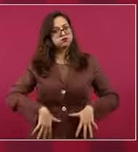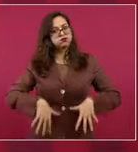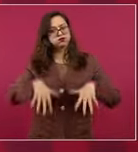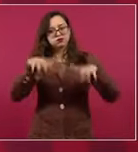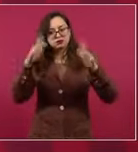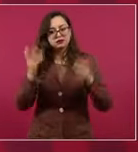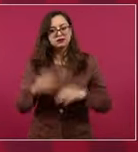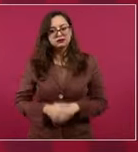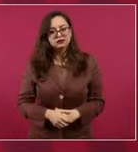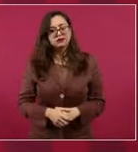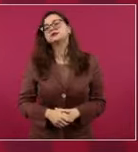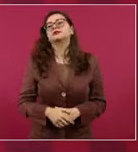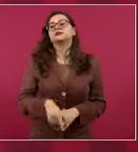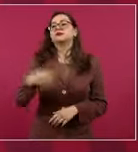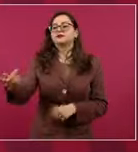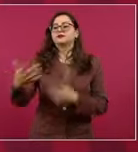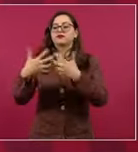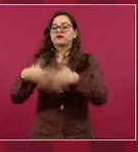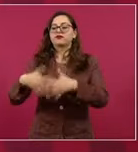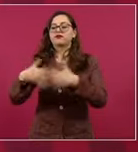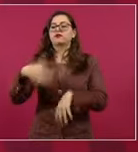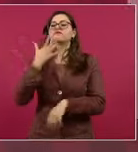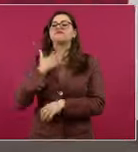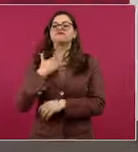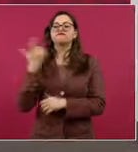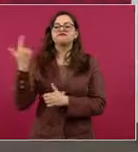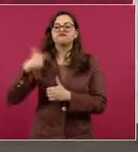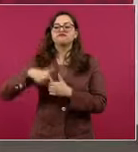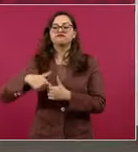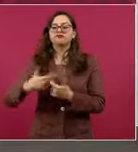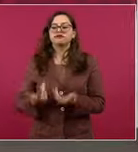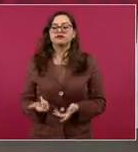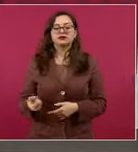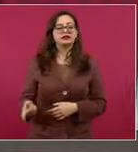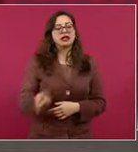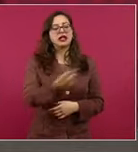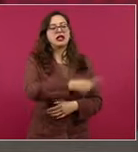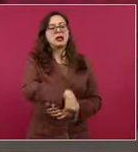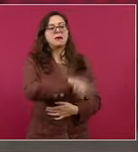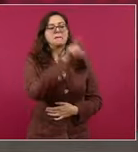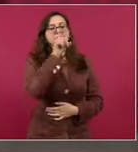dicen estos mentirosos, falsarios,